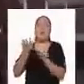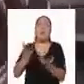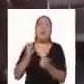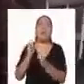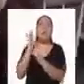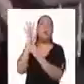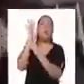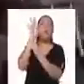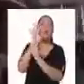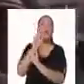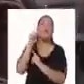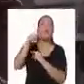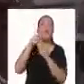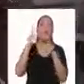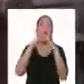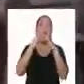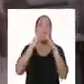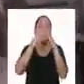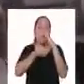balcones.